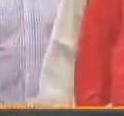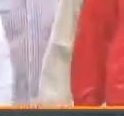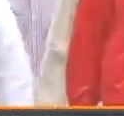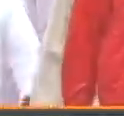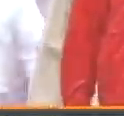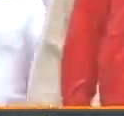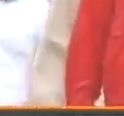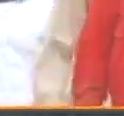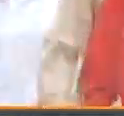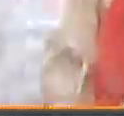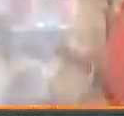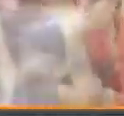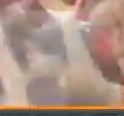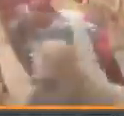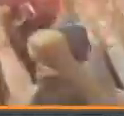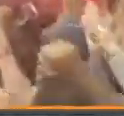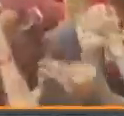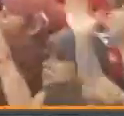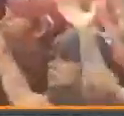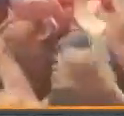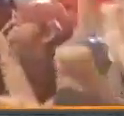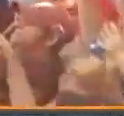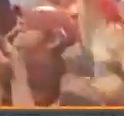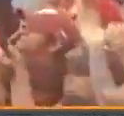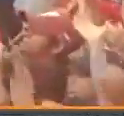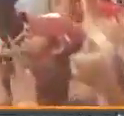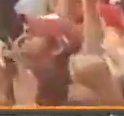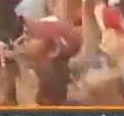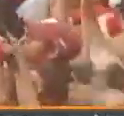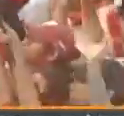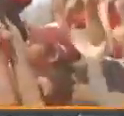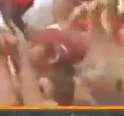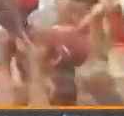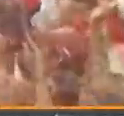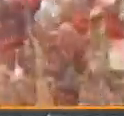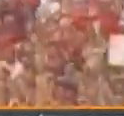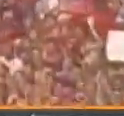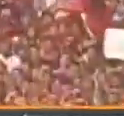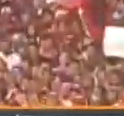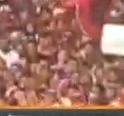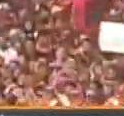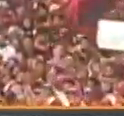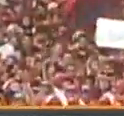para el 20 de mayo a favor de las fuerzas revolucionarias. Con esta información devolvemos el pase a los estudios.